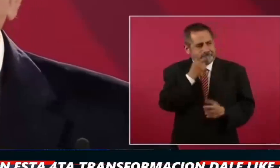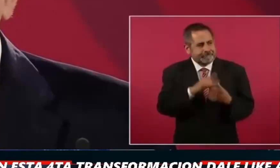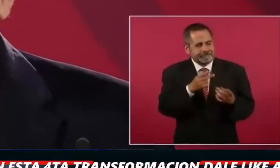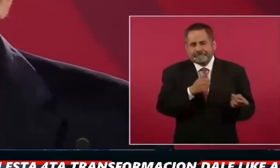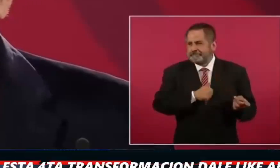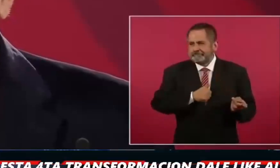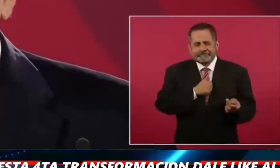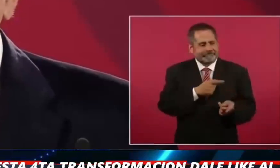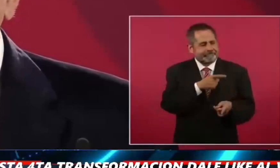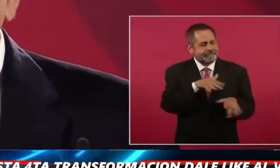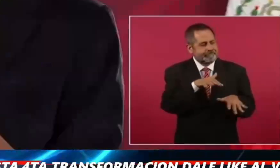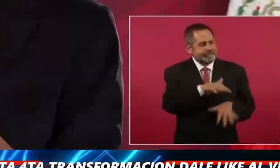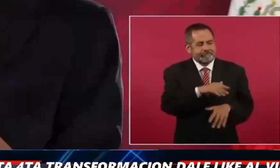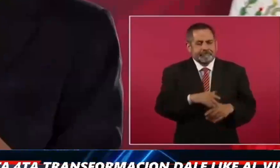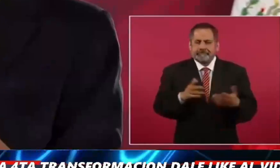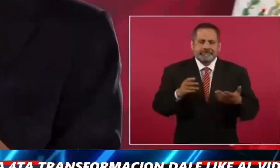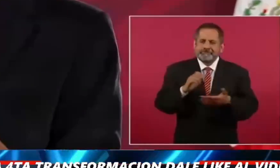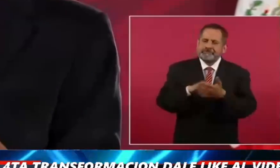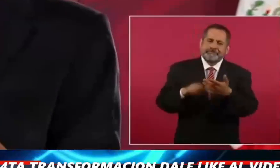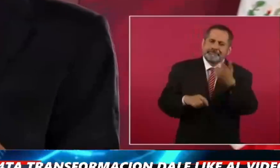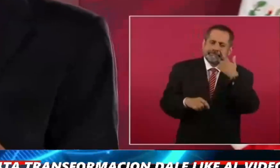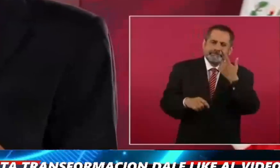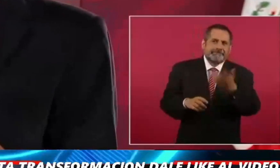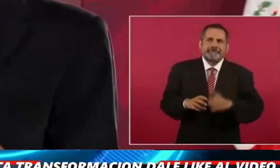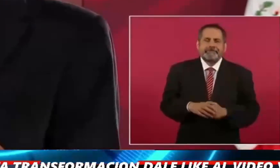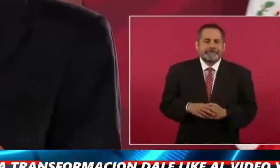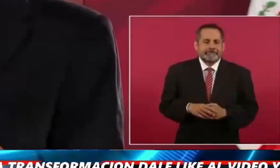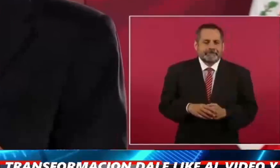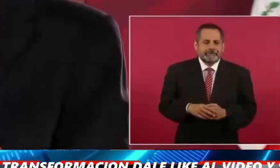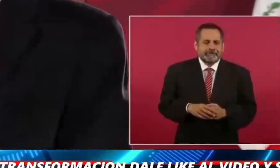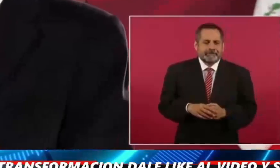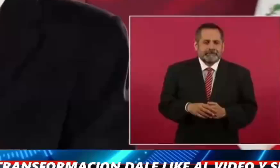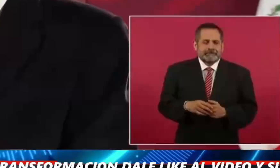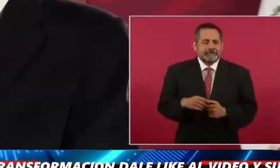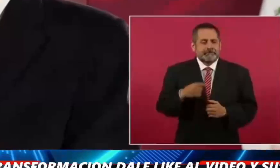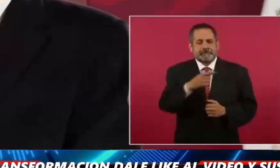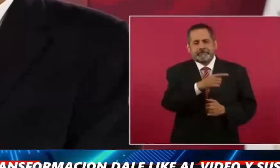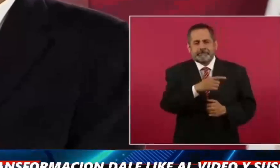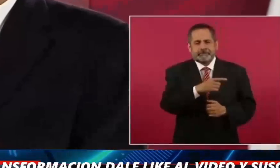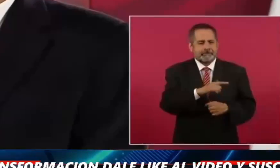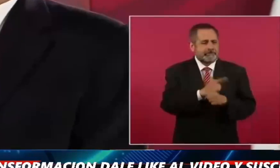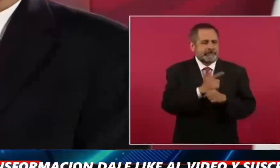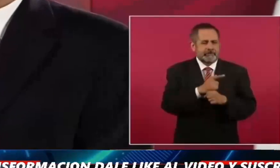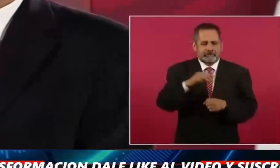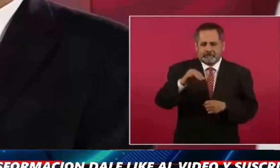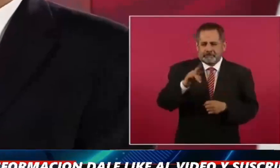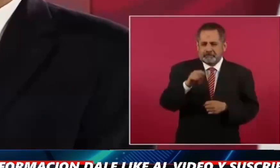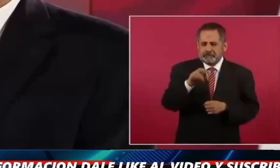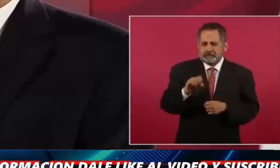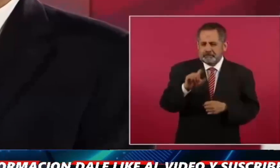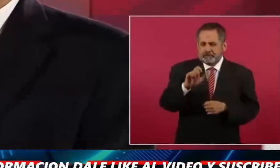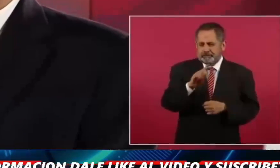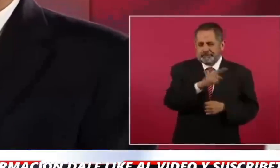porque, por ejemplo, el licenciado Muñoz Ledo me conoce